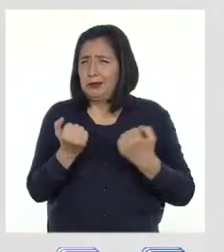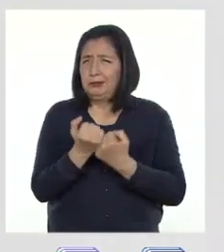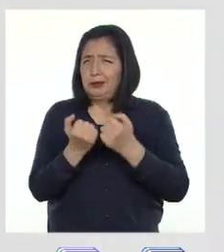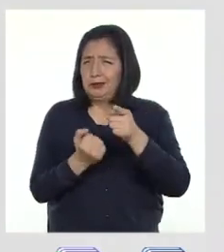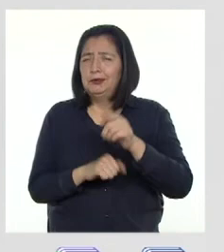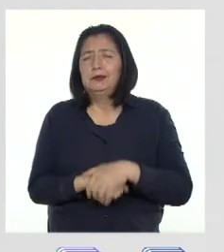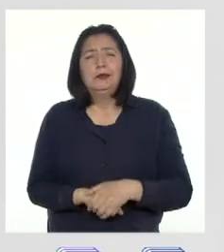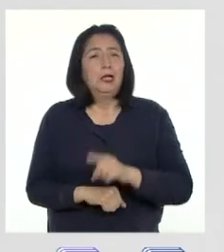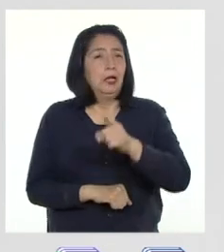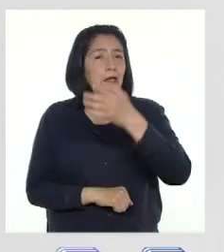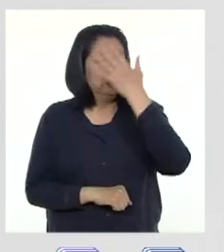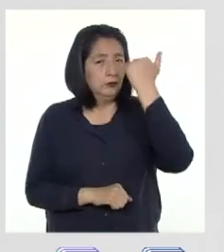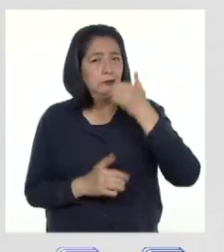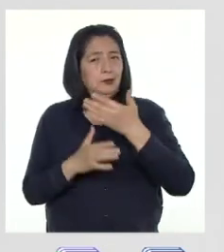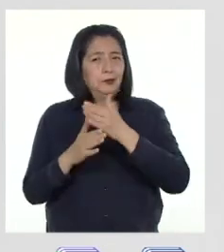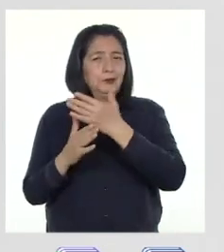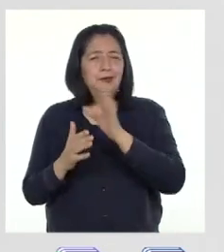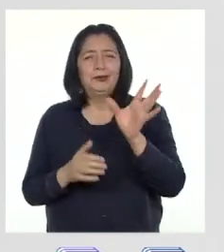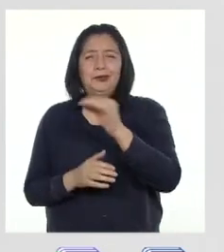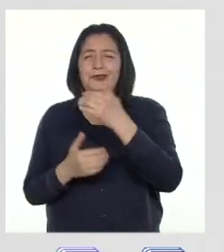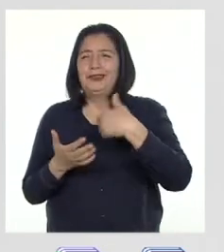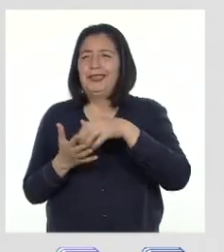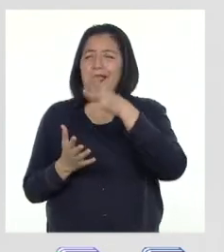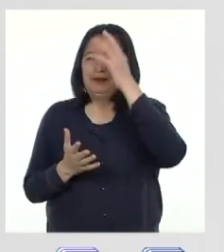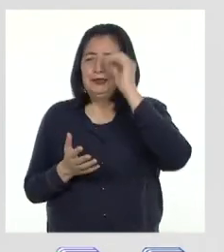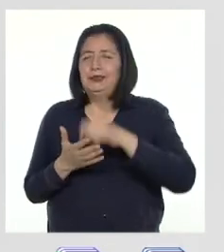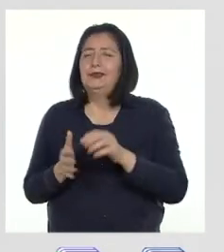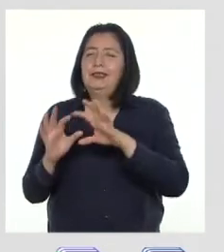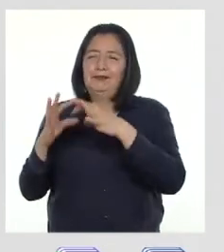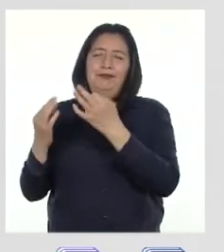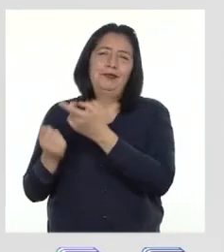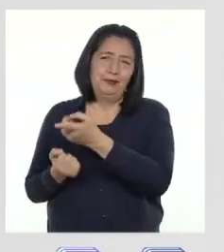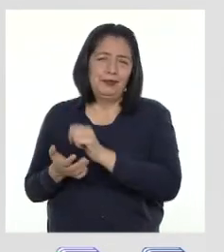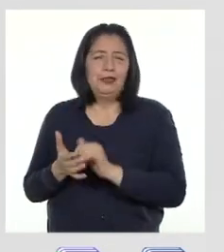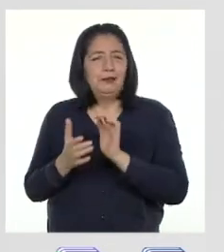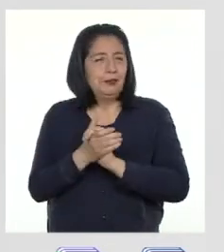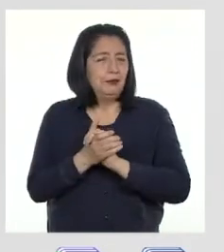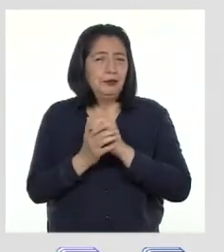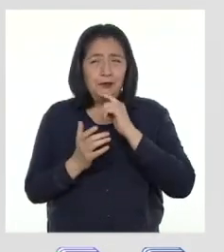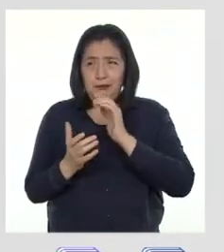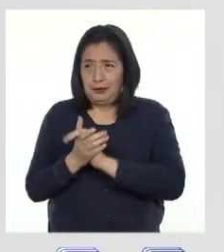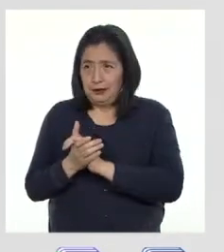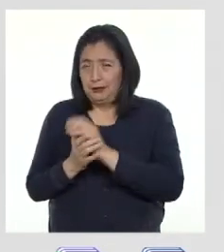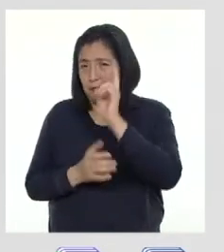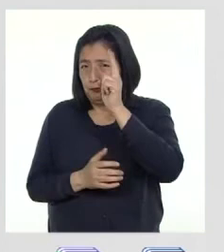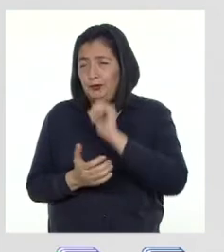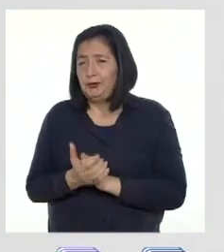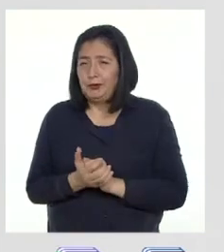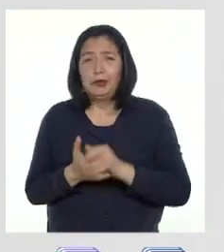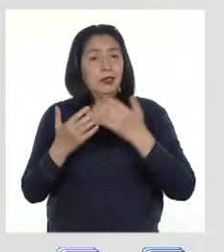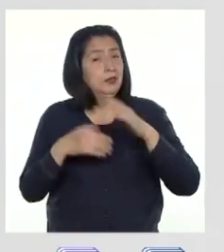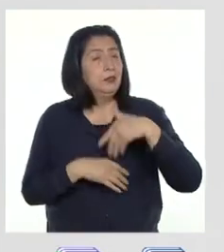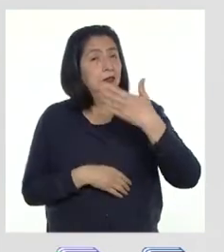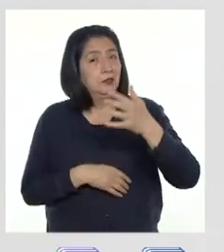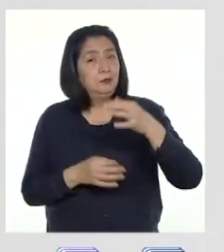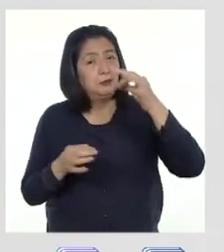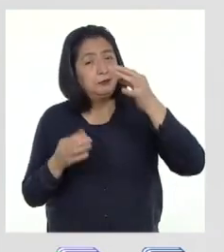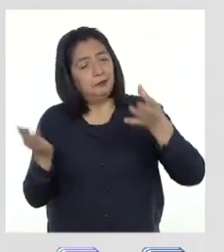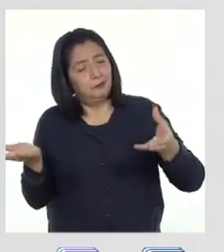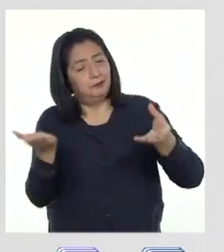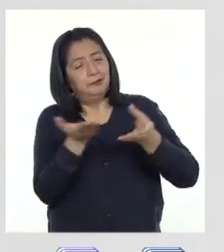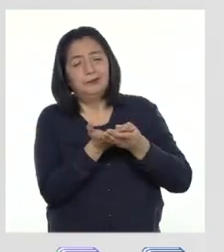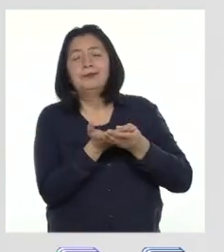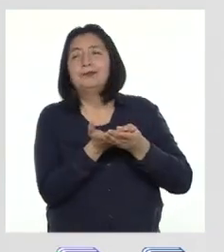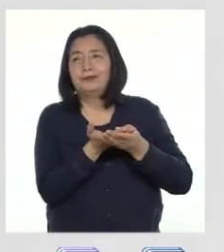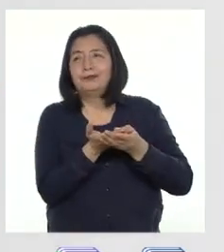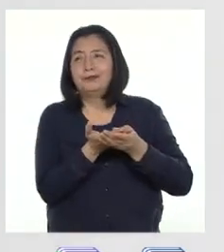ayudarlos. No se olviden de compartir todo lo que han aprendido con sus familiares, compañeras y compañeros y docentes. Y después, guarden sus